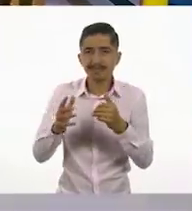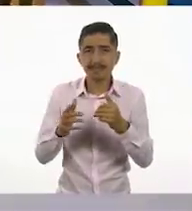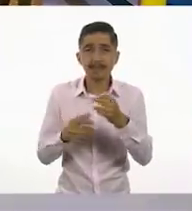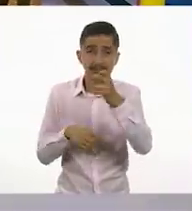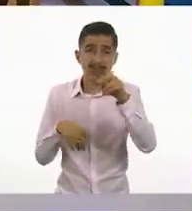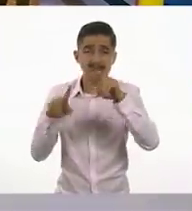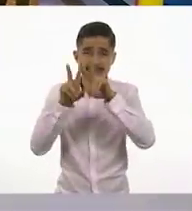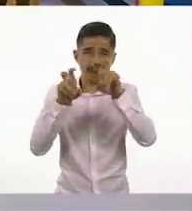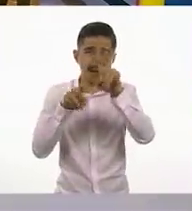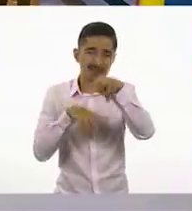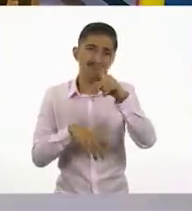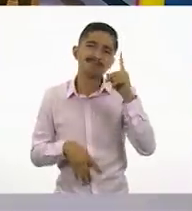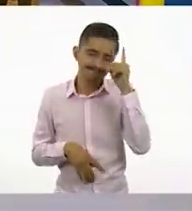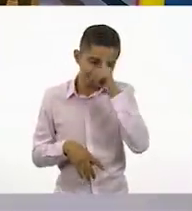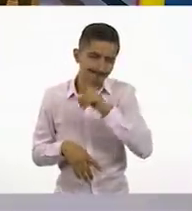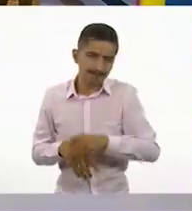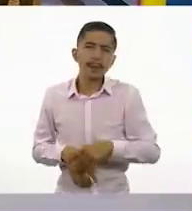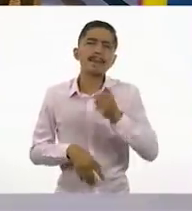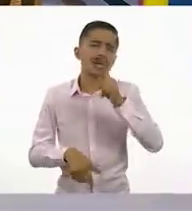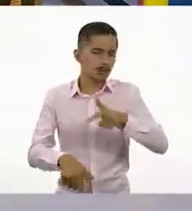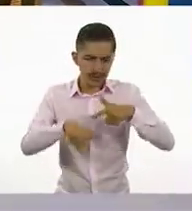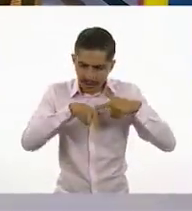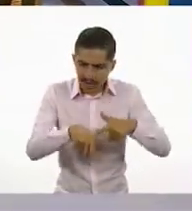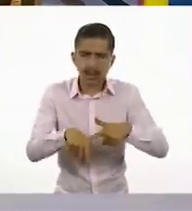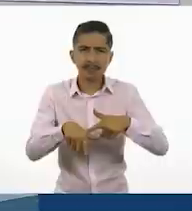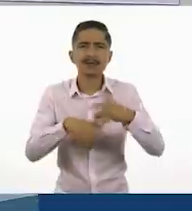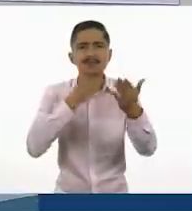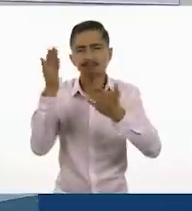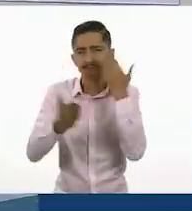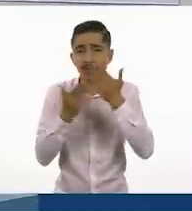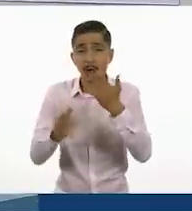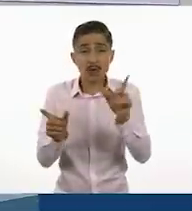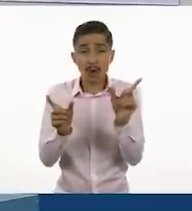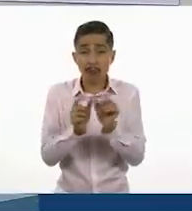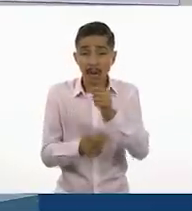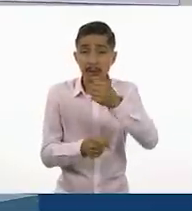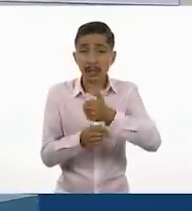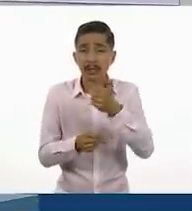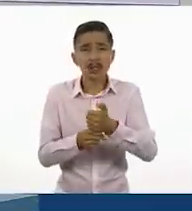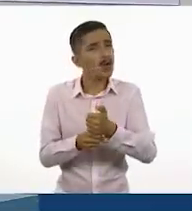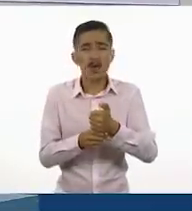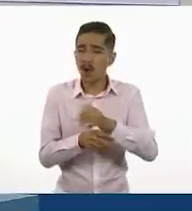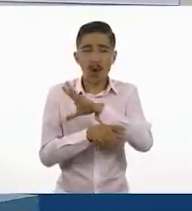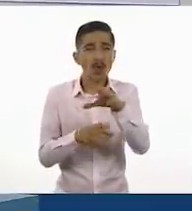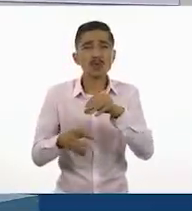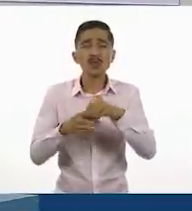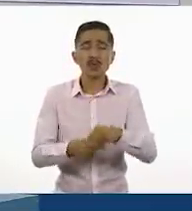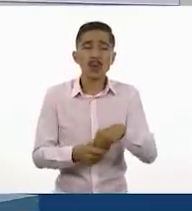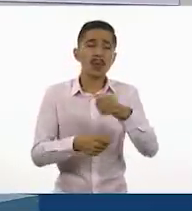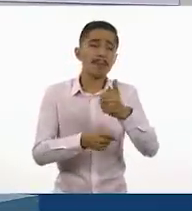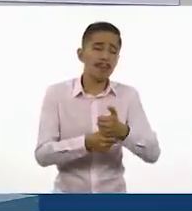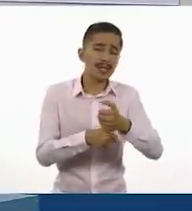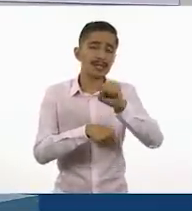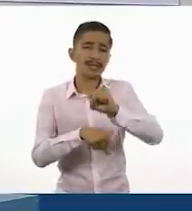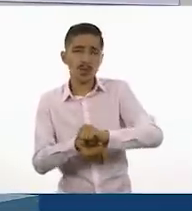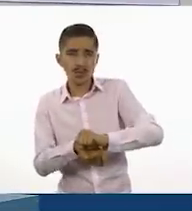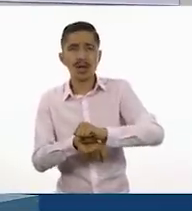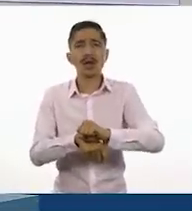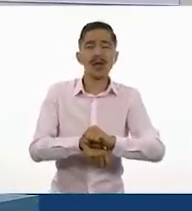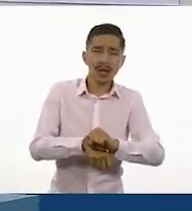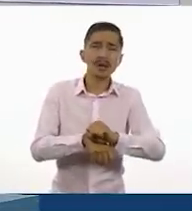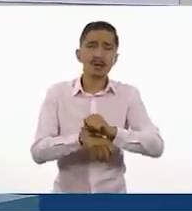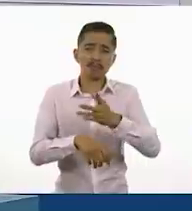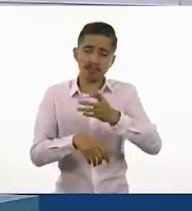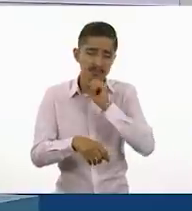temas difíciles que seguiremos estudiando no solo en sexto grado, sino en toda la educación básica. Lo que importa es